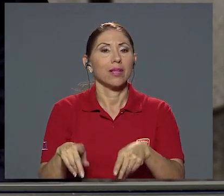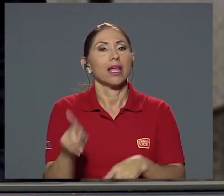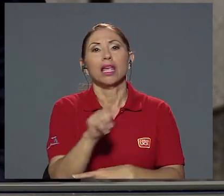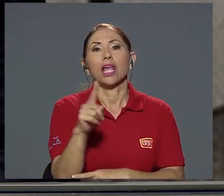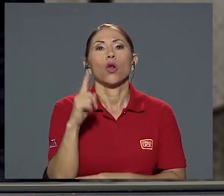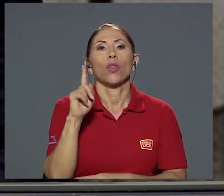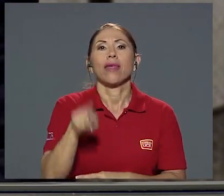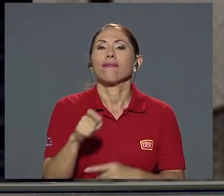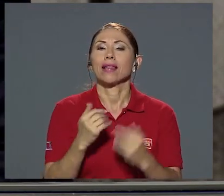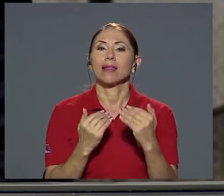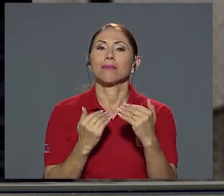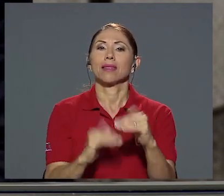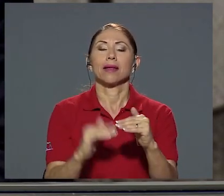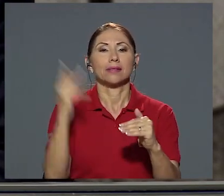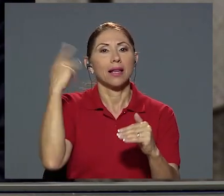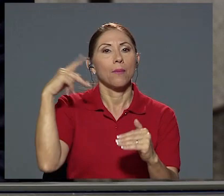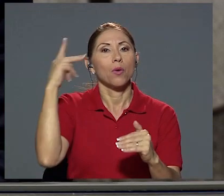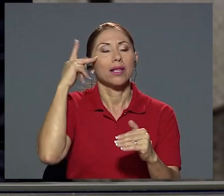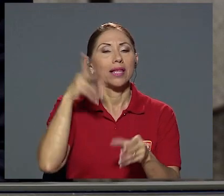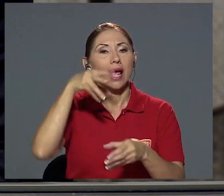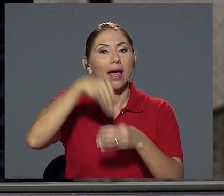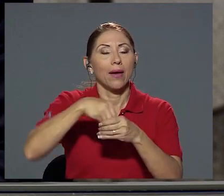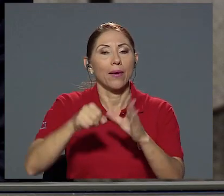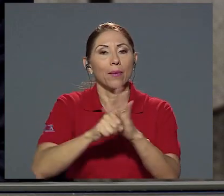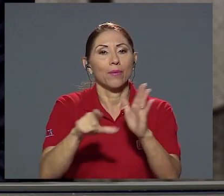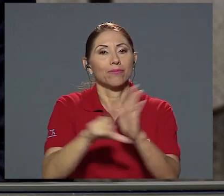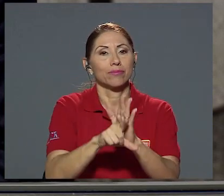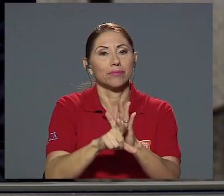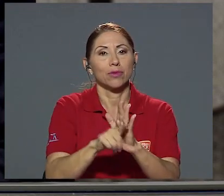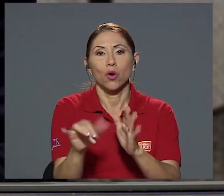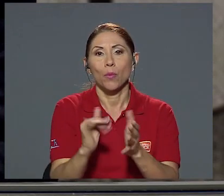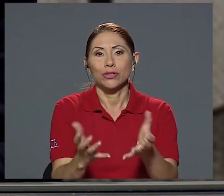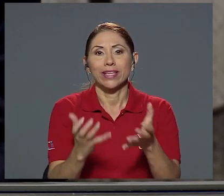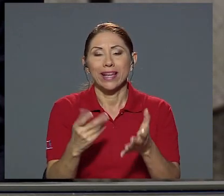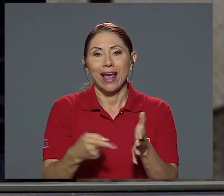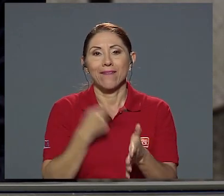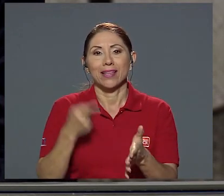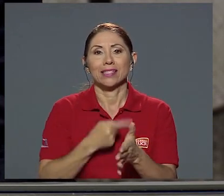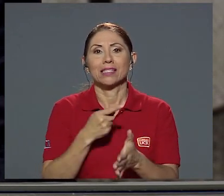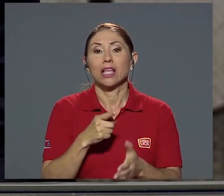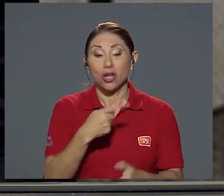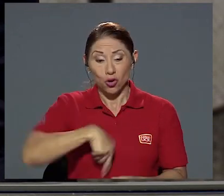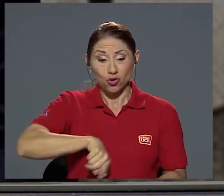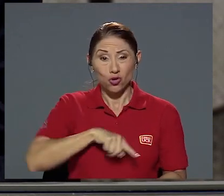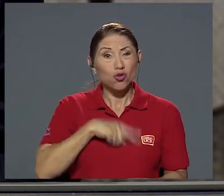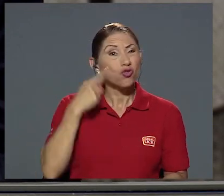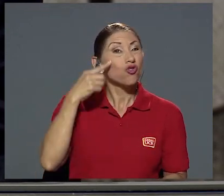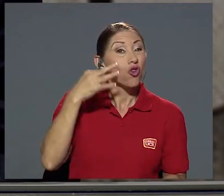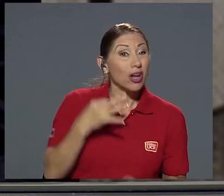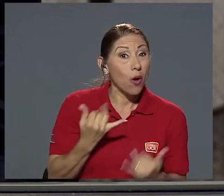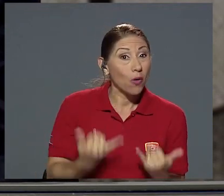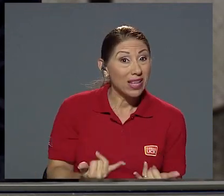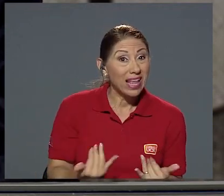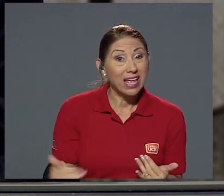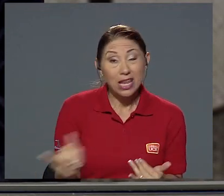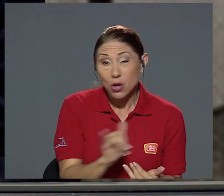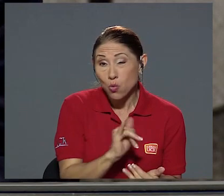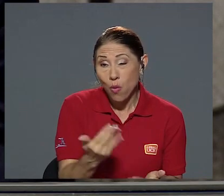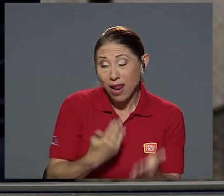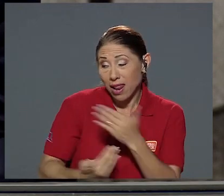agotarse en la política parlamentaria como a veces se pretende. Entonces, yo creo que estamos de nuevo como en